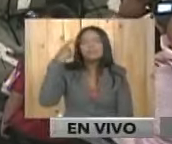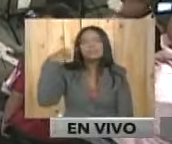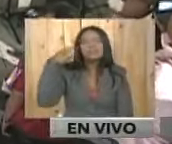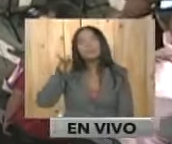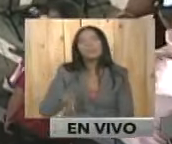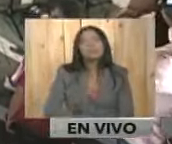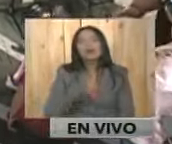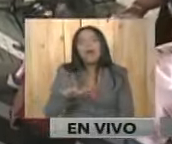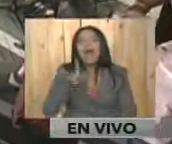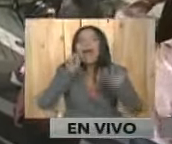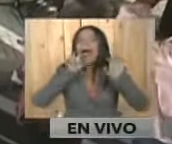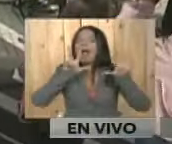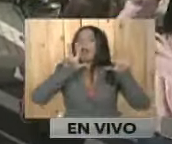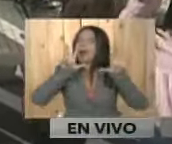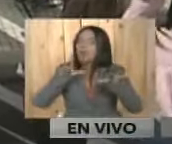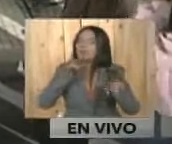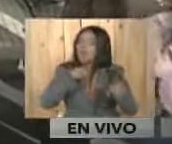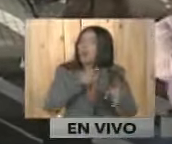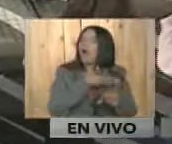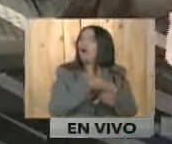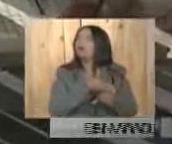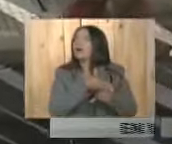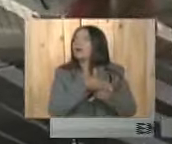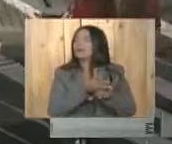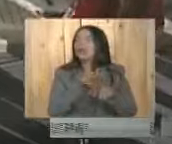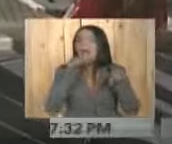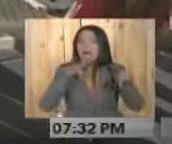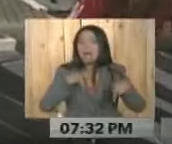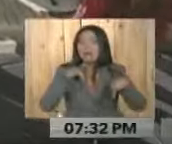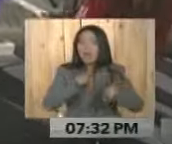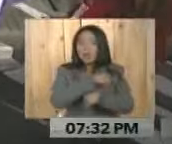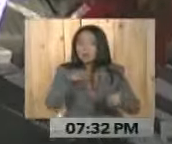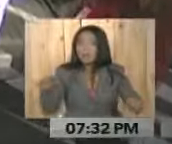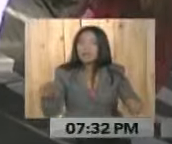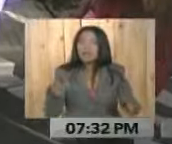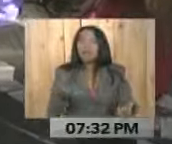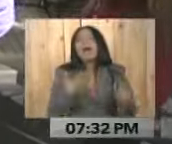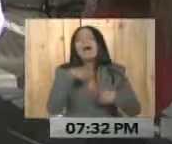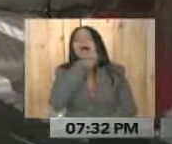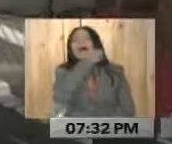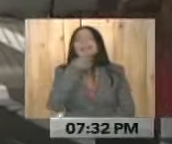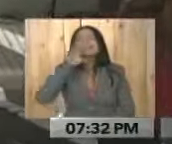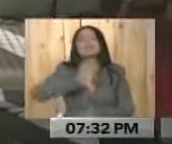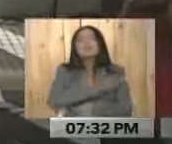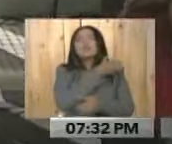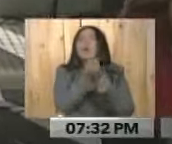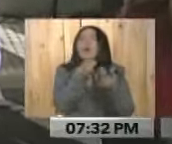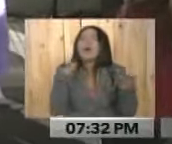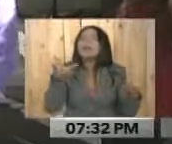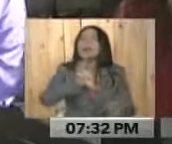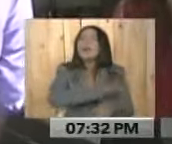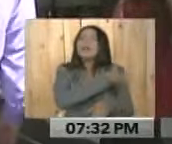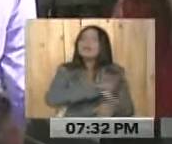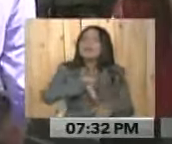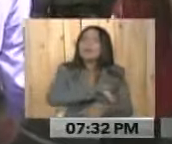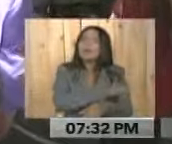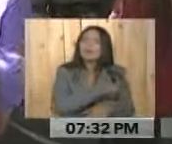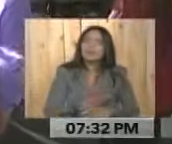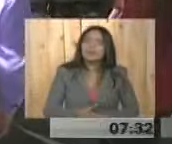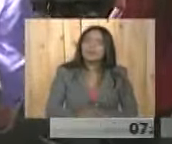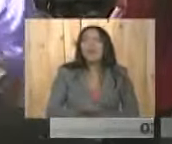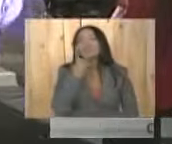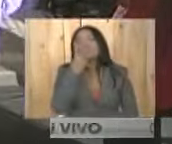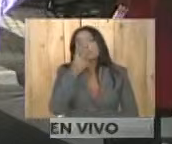A las 8. Tiene que se acuesta más tarde. O sea que ustedes aquí nos van a regalar unas canciones. ¿Cuántas canciones nos van a regalar? Dos.